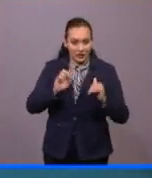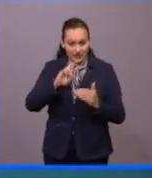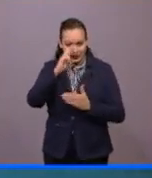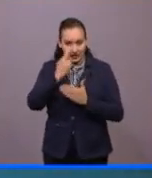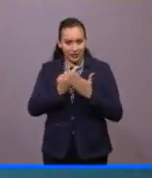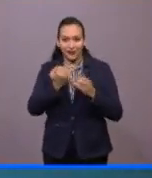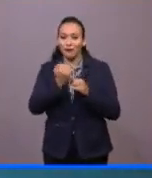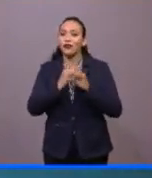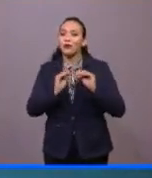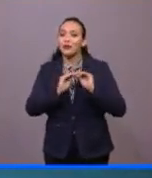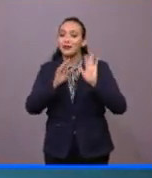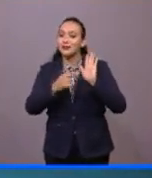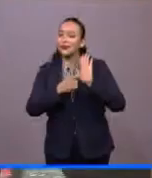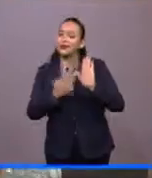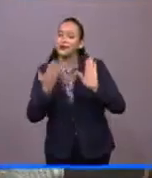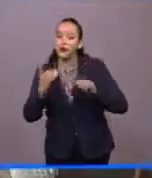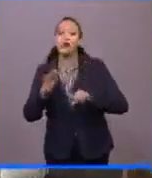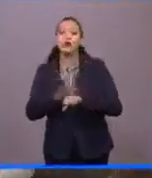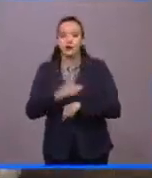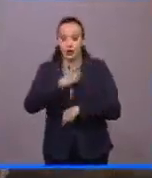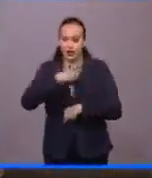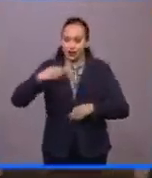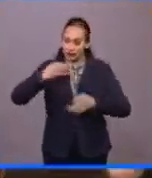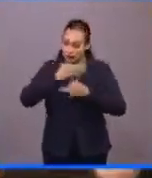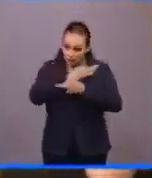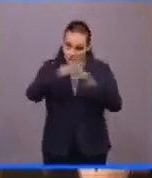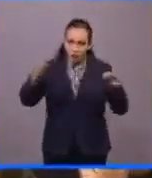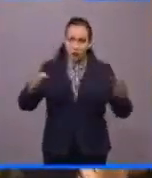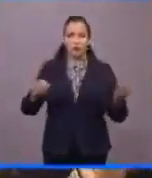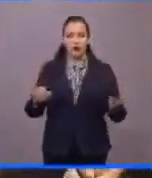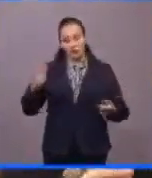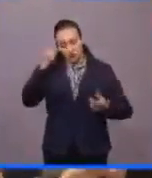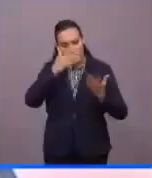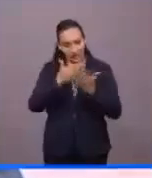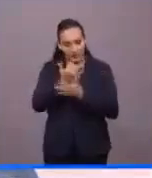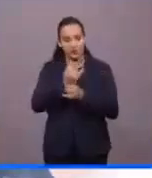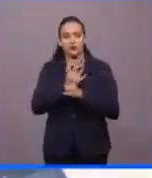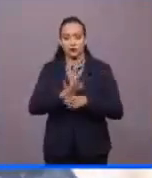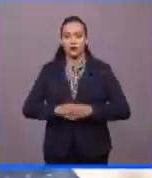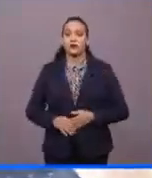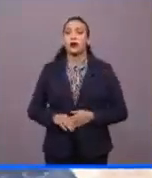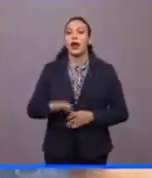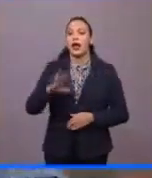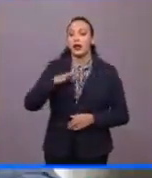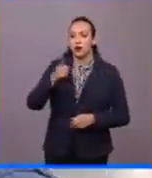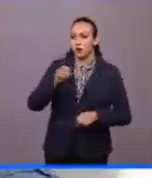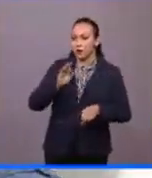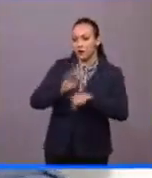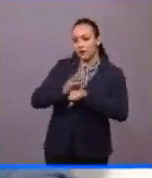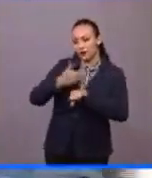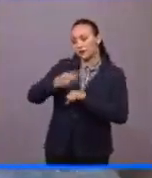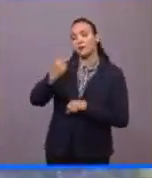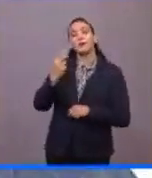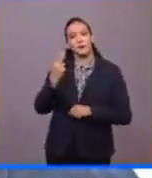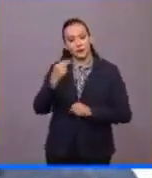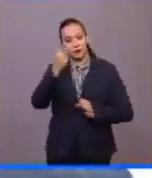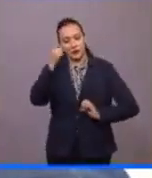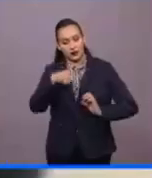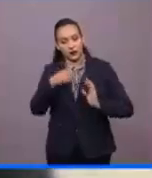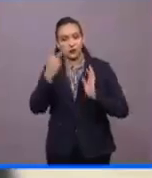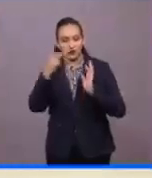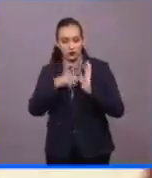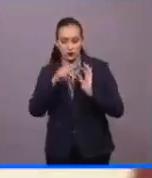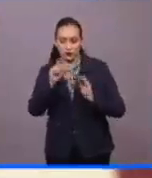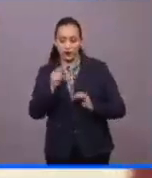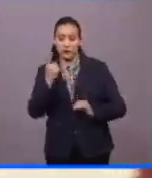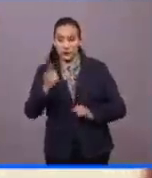principios de transparencia, participación y acceso a la información. En el amparo en revisión